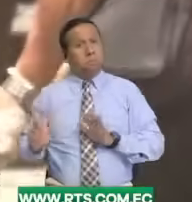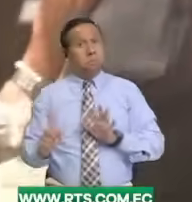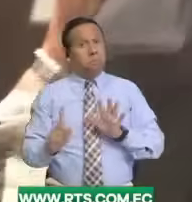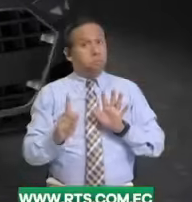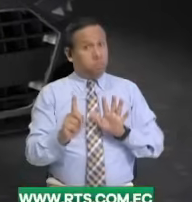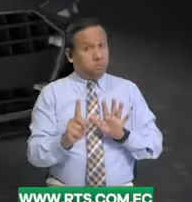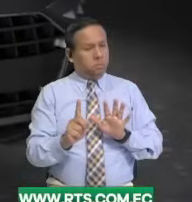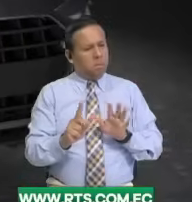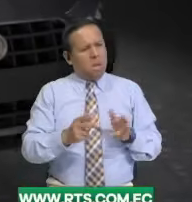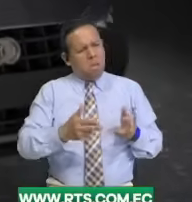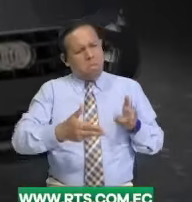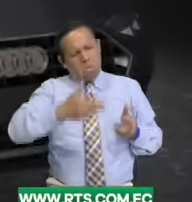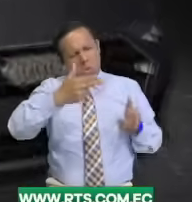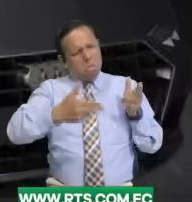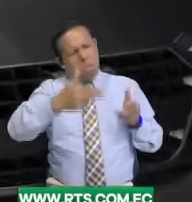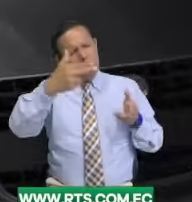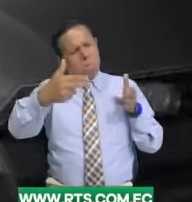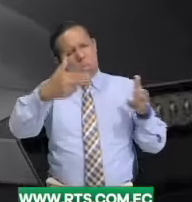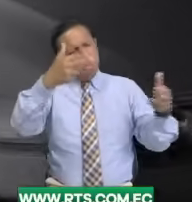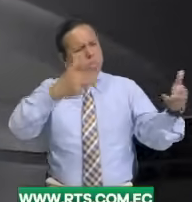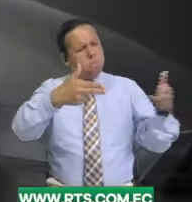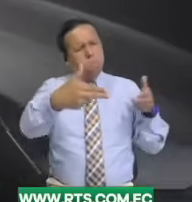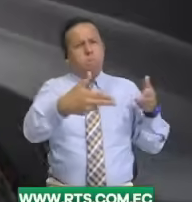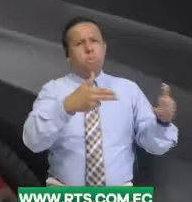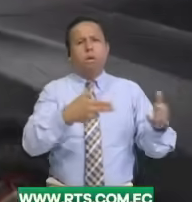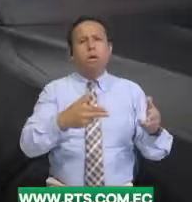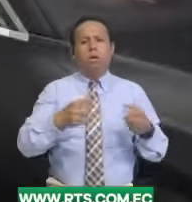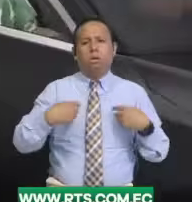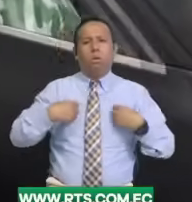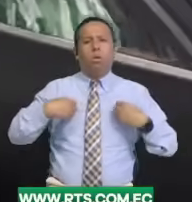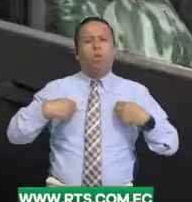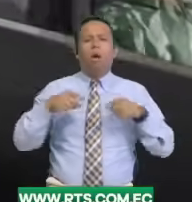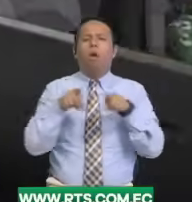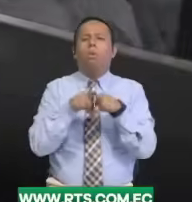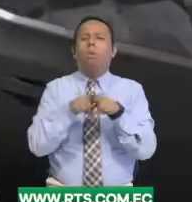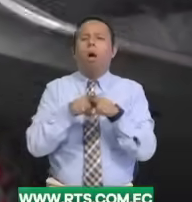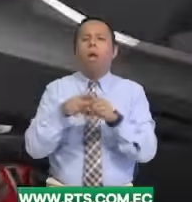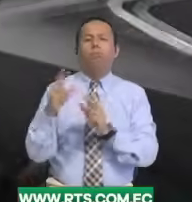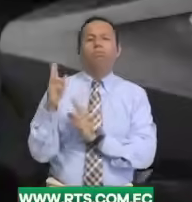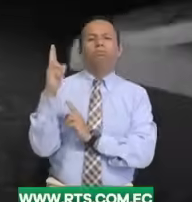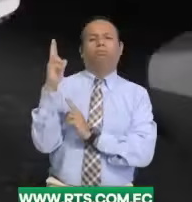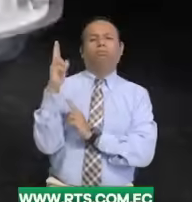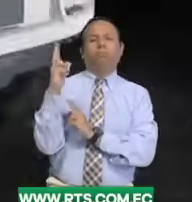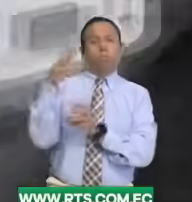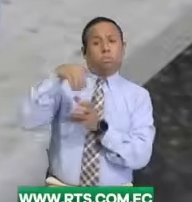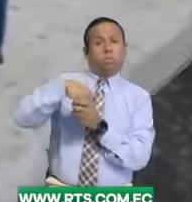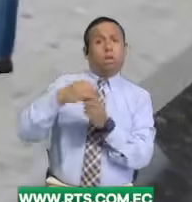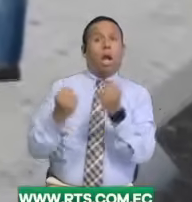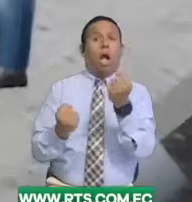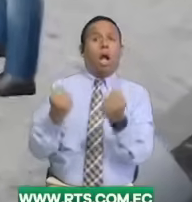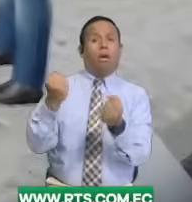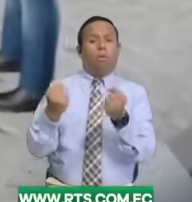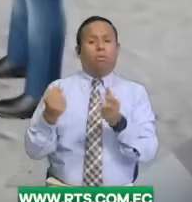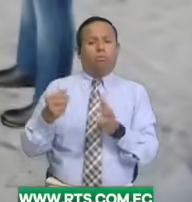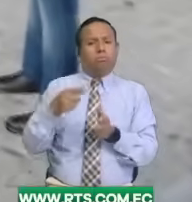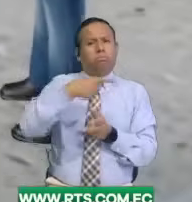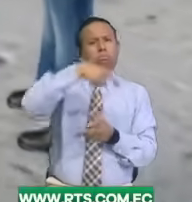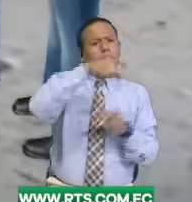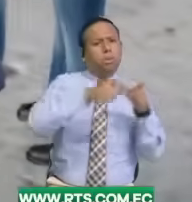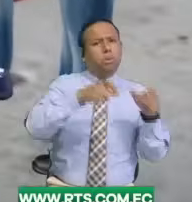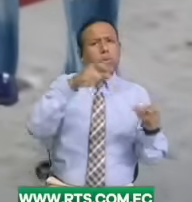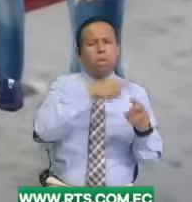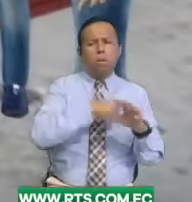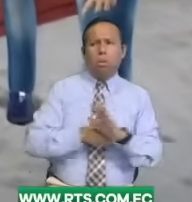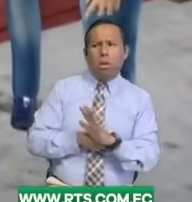asesinaron. Que ellos llegan es netamente disfrazados de militares, entonces llegan en una camioneta. Ellos tal vez se vieron confiados de que estas